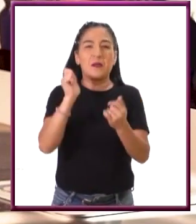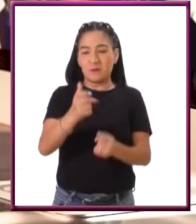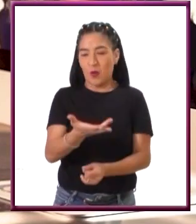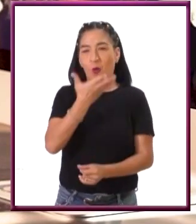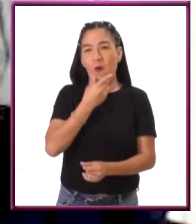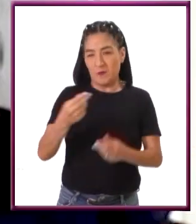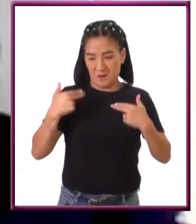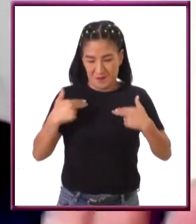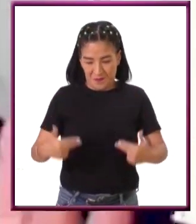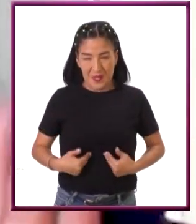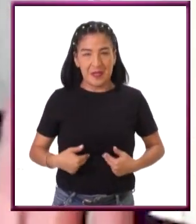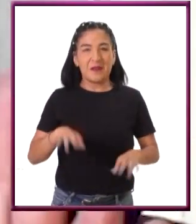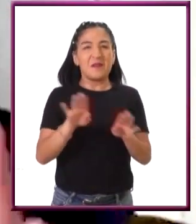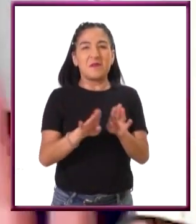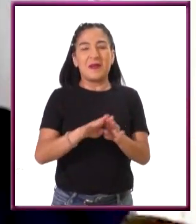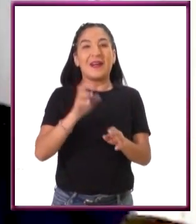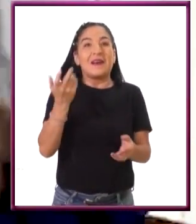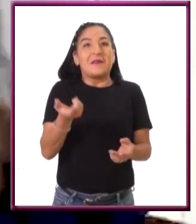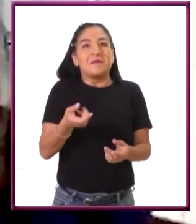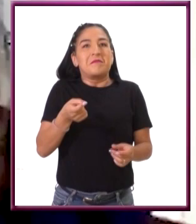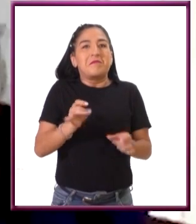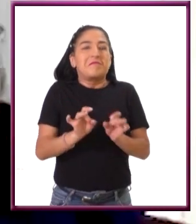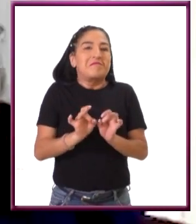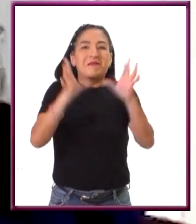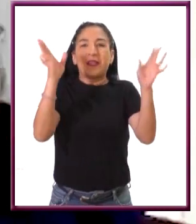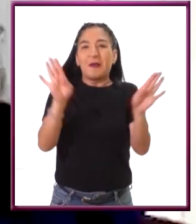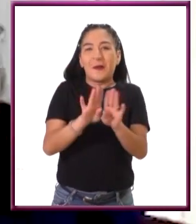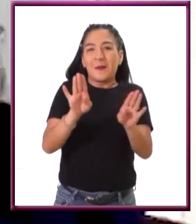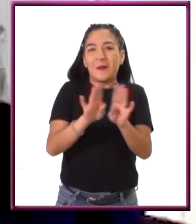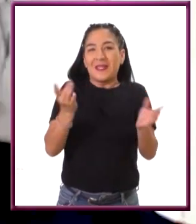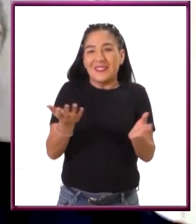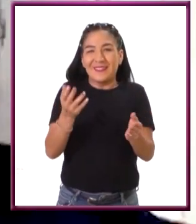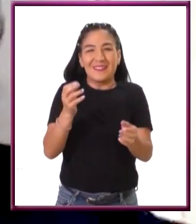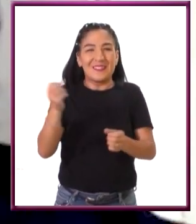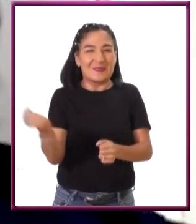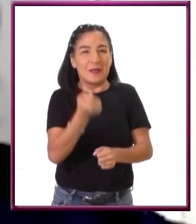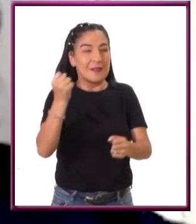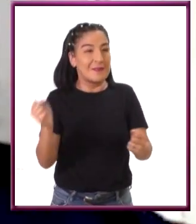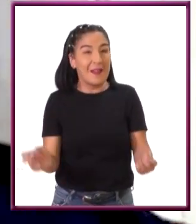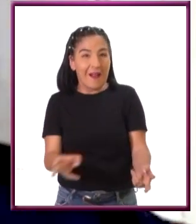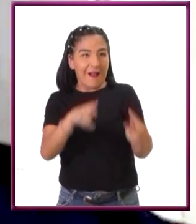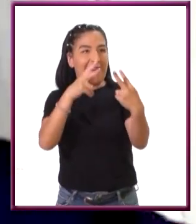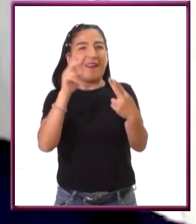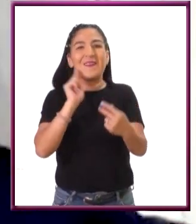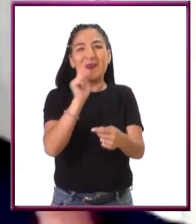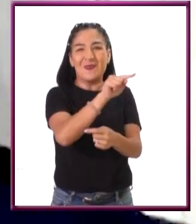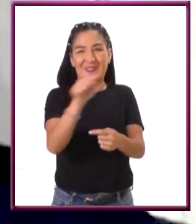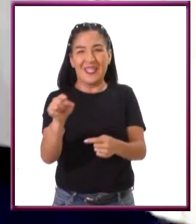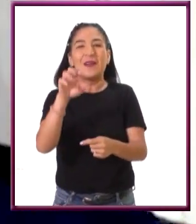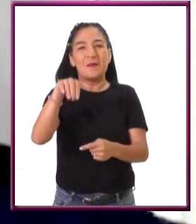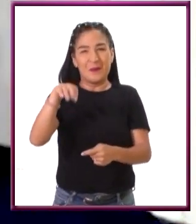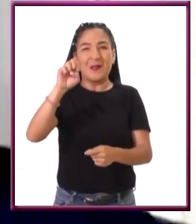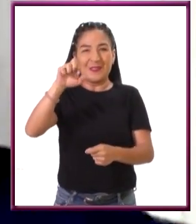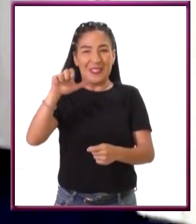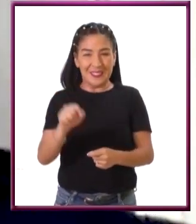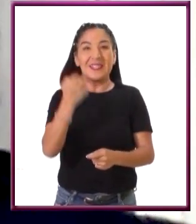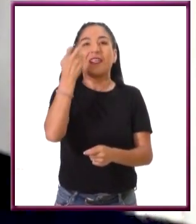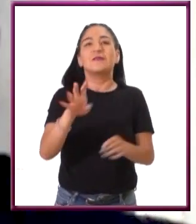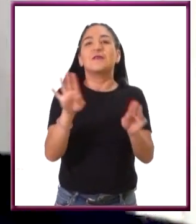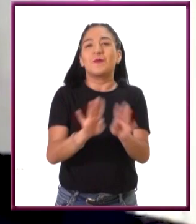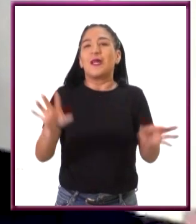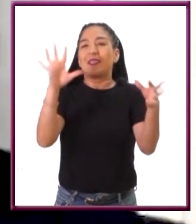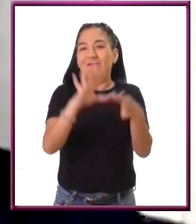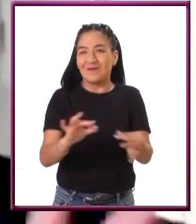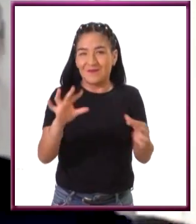y corriente, pero tuvo como esta fortuita encuentro con las musas, y entonces puede narrar esta historia y